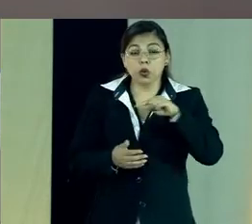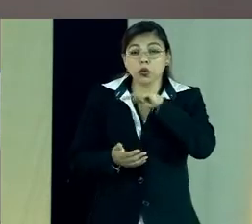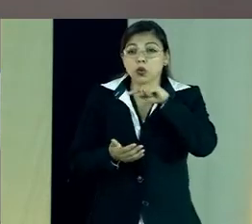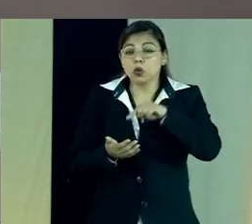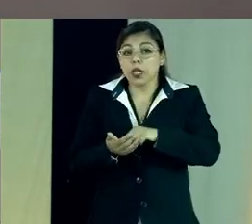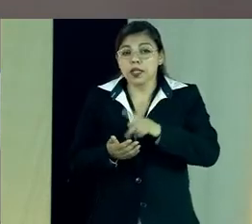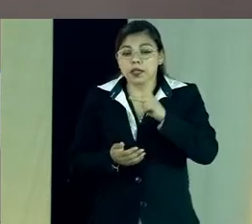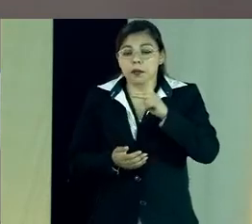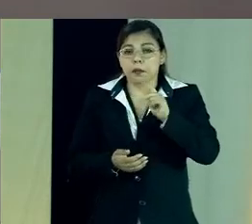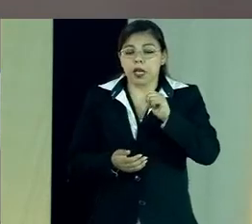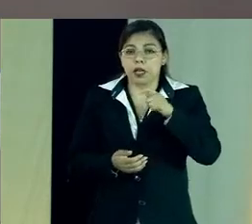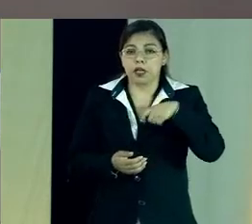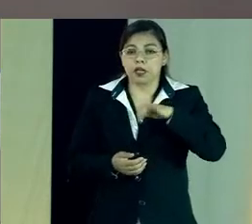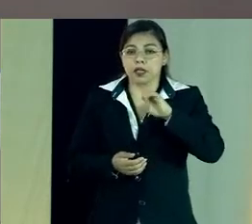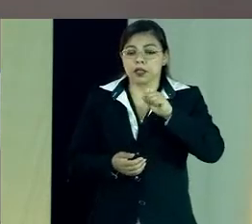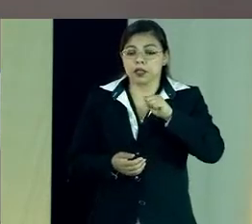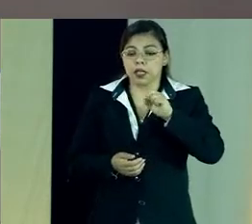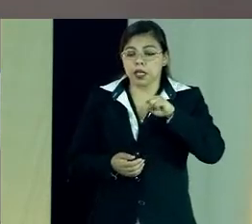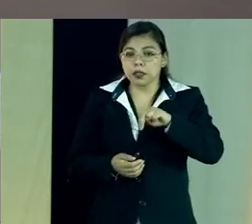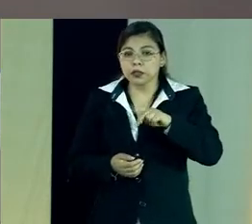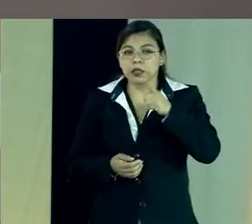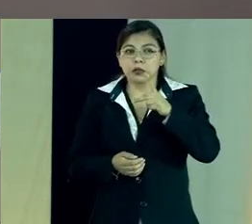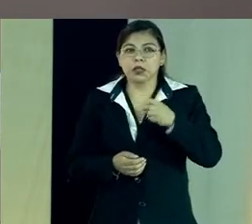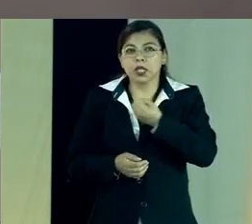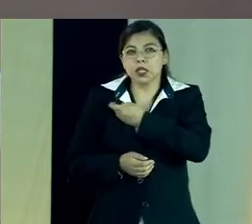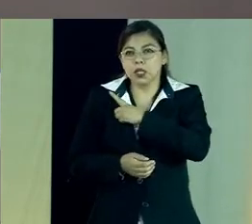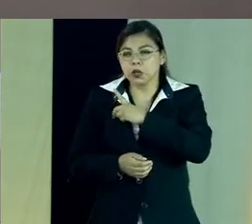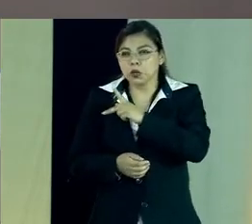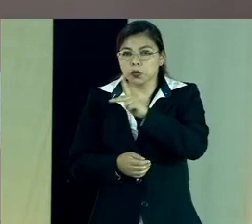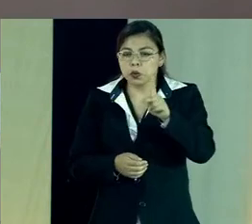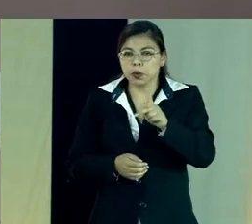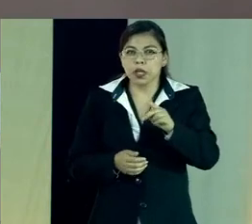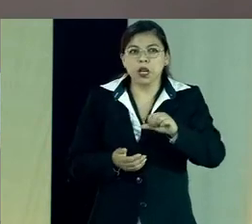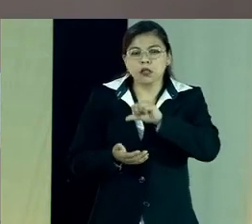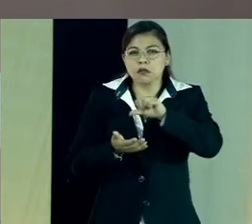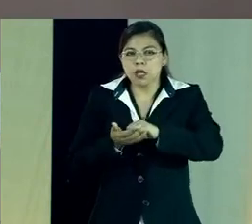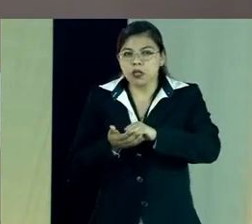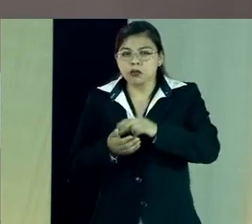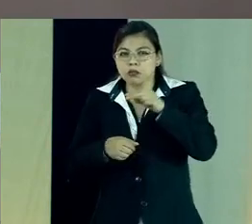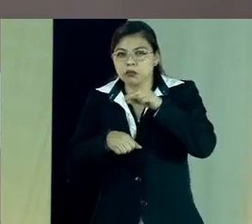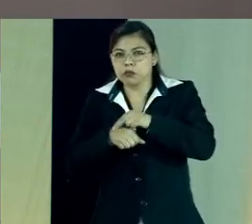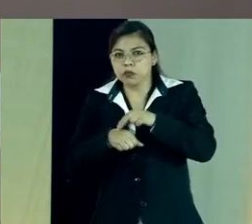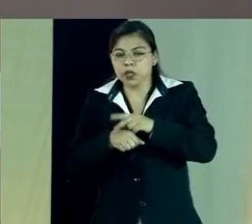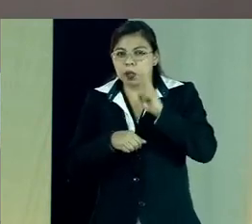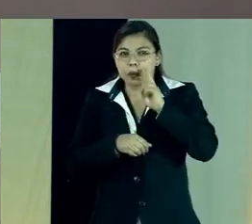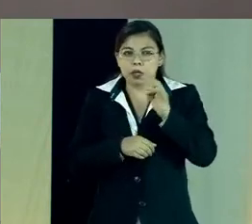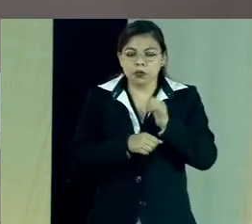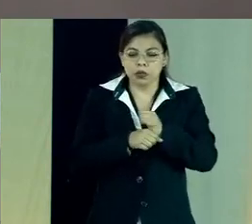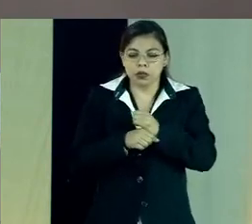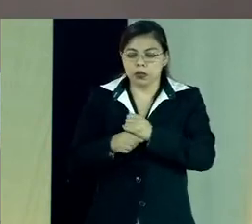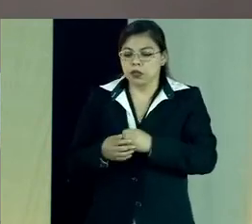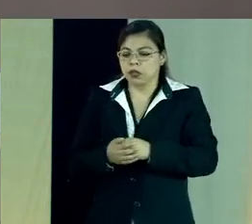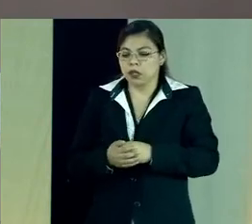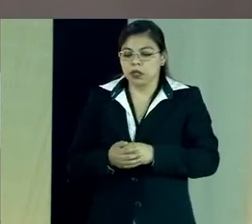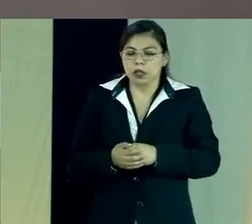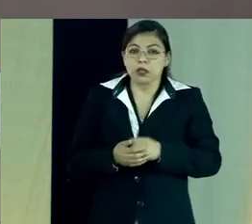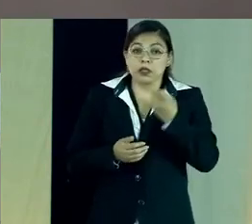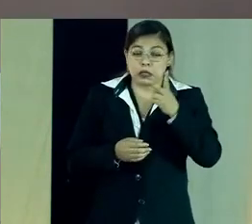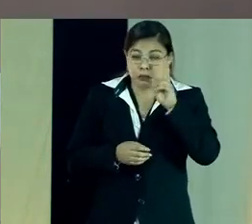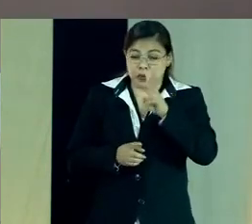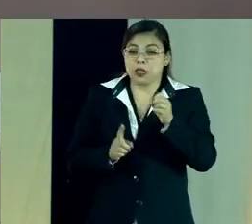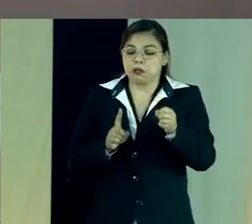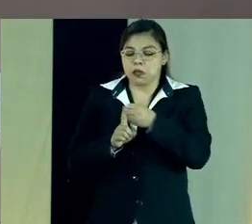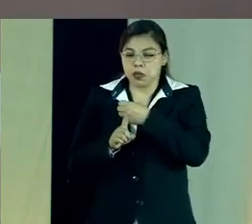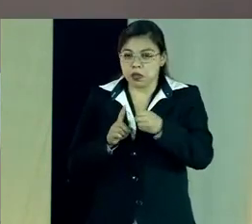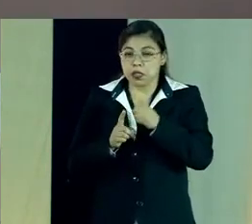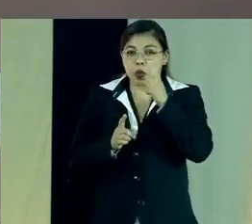pakistán en la comisión de salud pública con el centro médico aga khan de karachi la violencia de